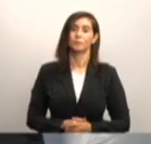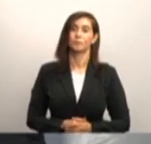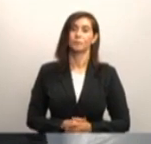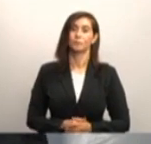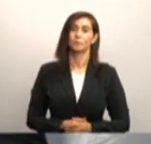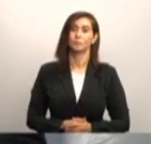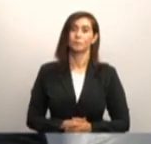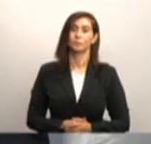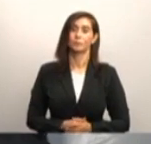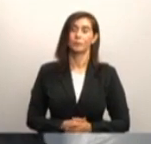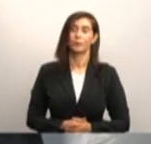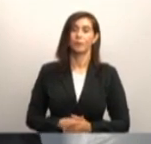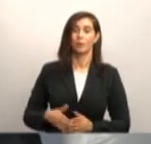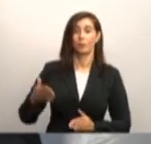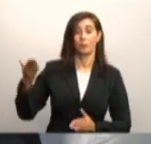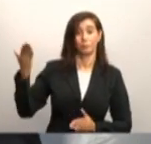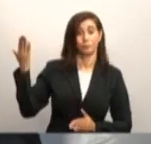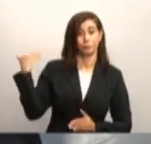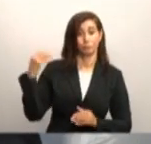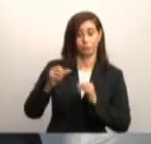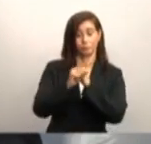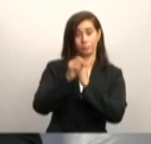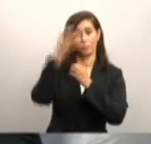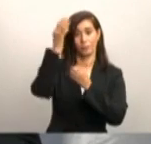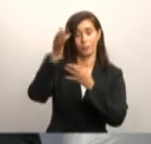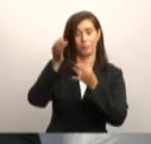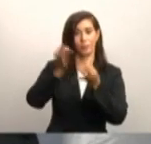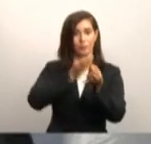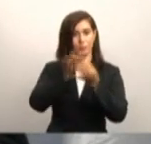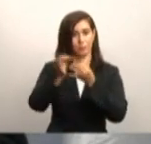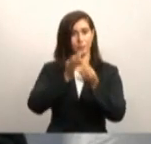ocasión anterior explicamos esta situación.